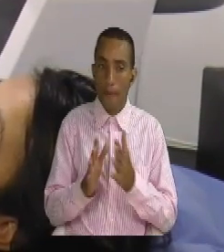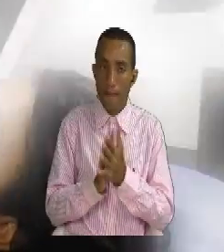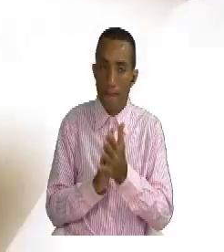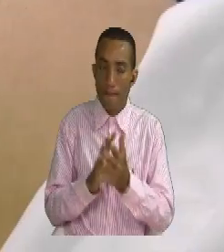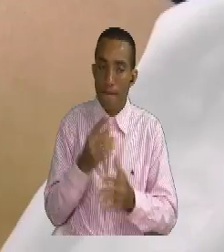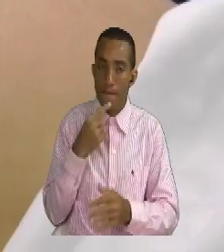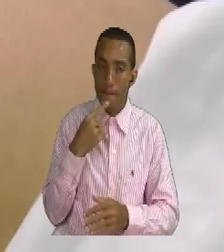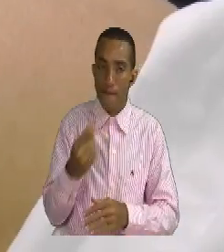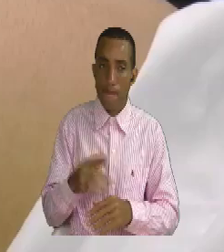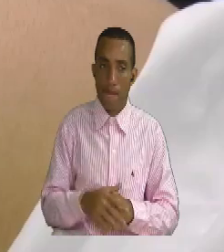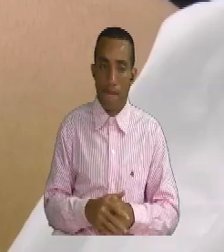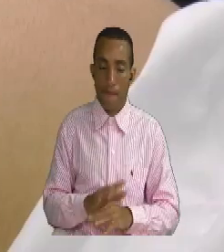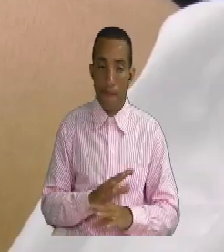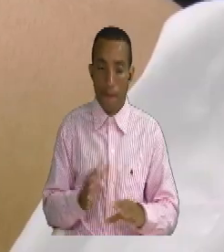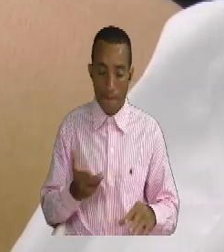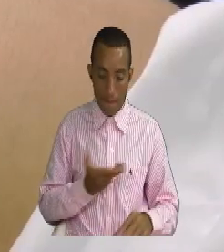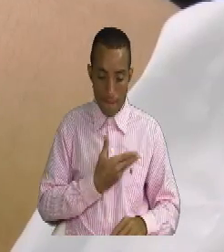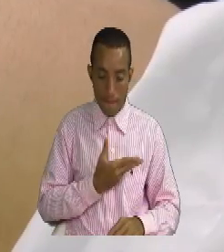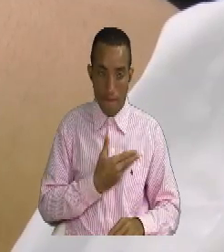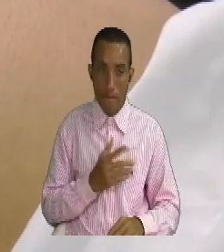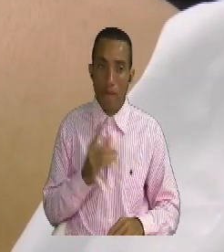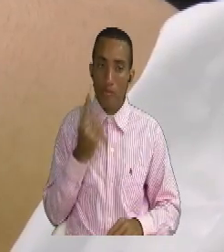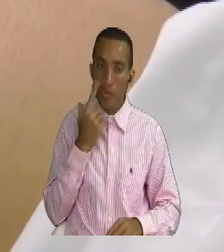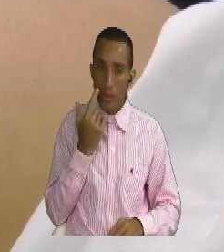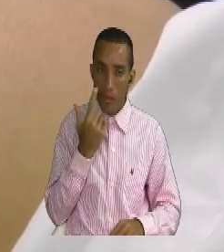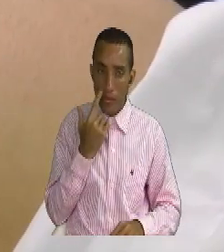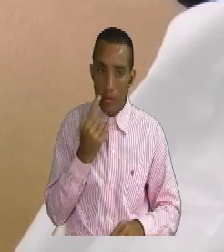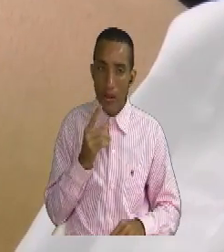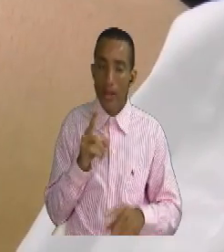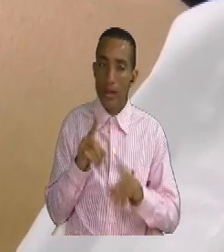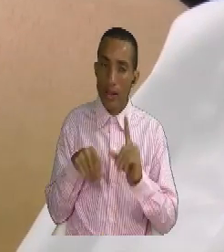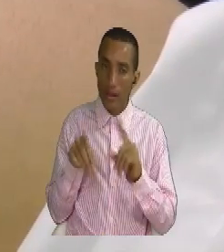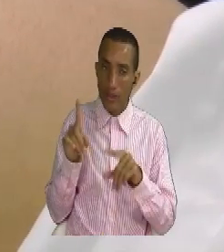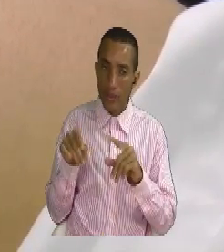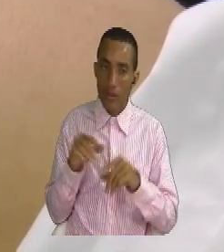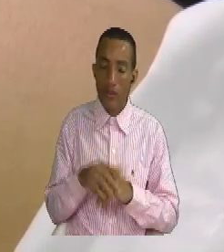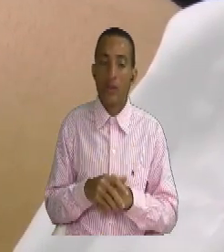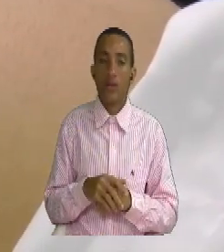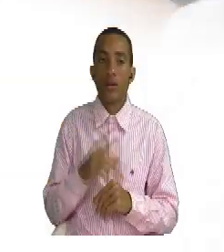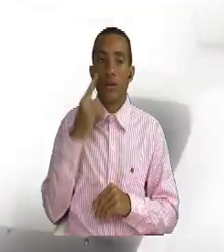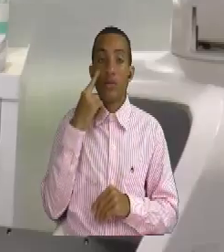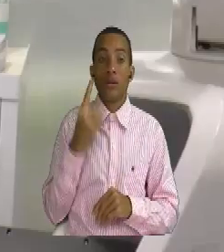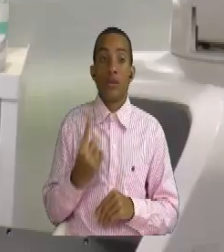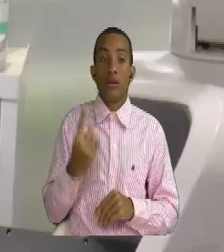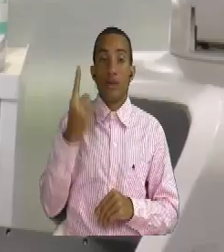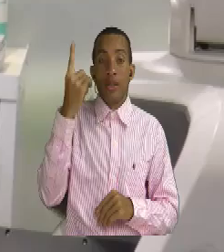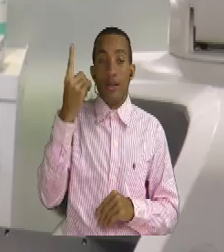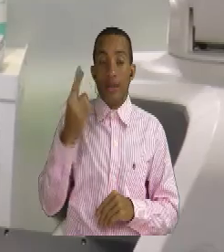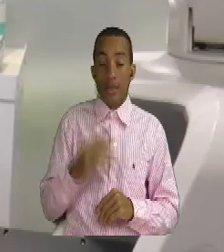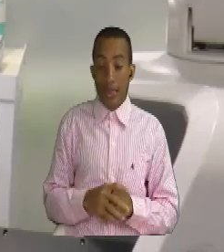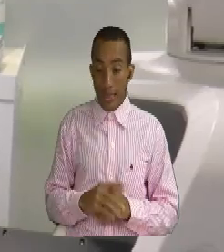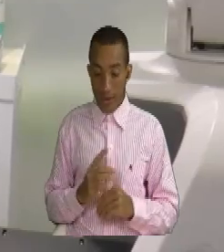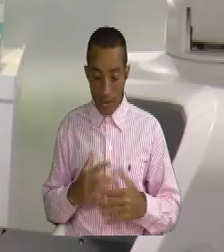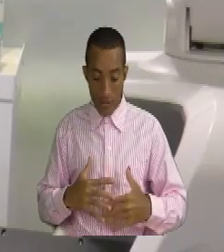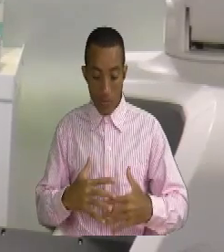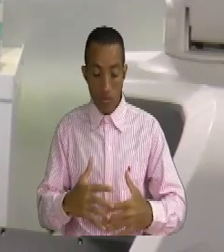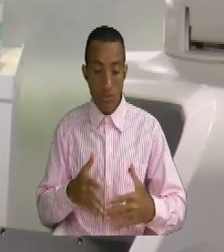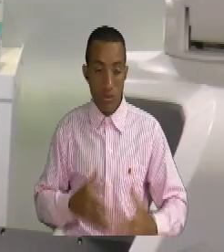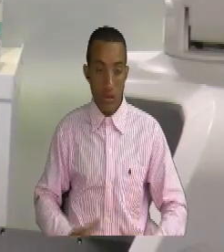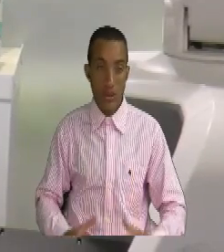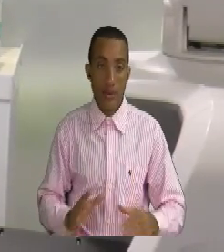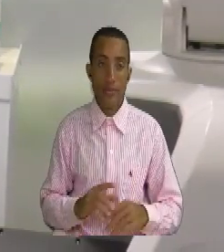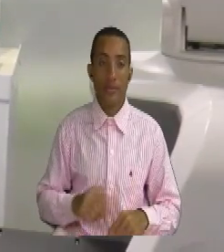no solamente a las mamitas, sino a esos papitos que están asumiendo por primera vez su maternidad? ¿Qué decirles de pronto para que ellos